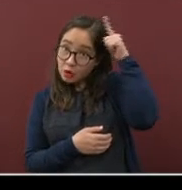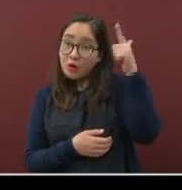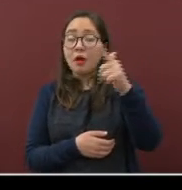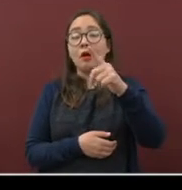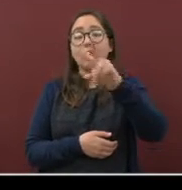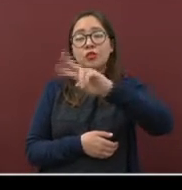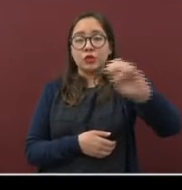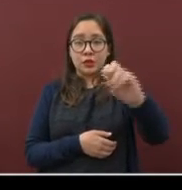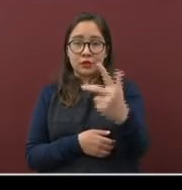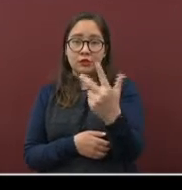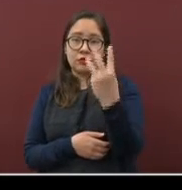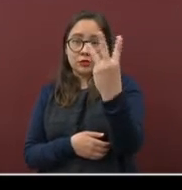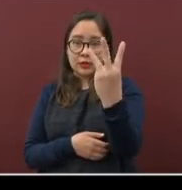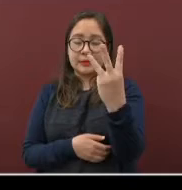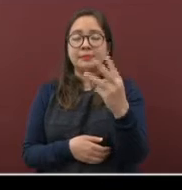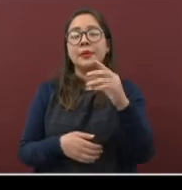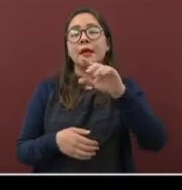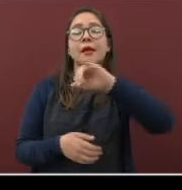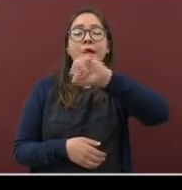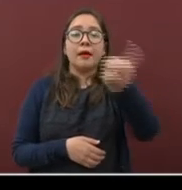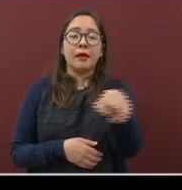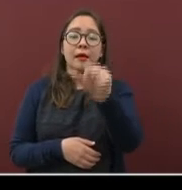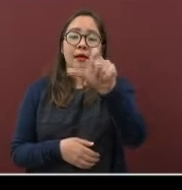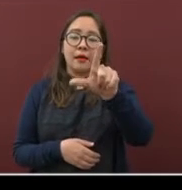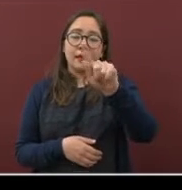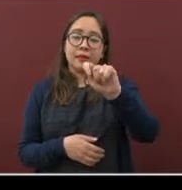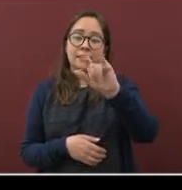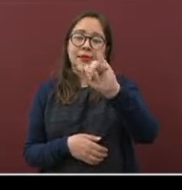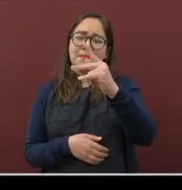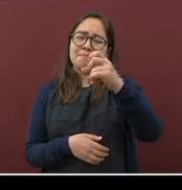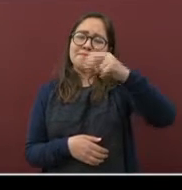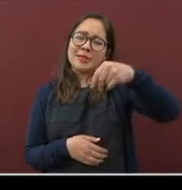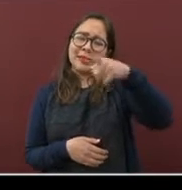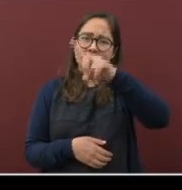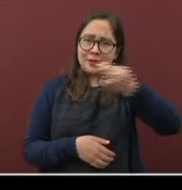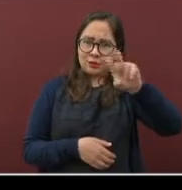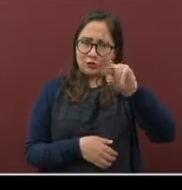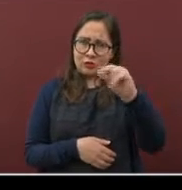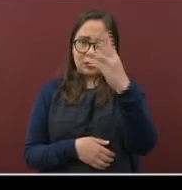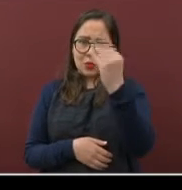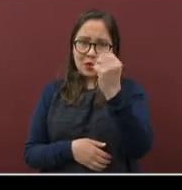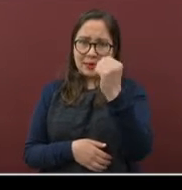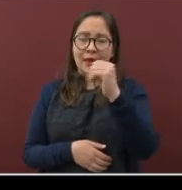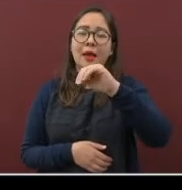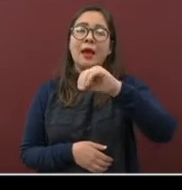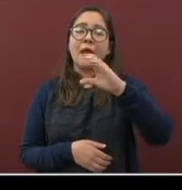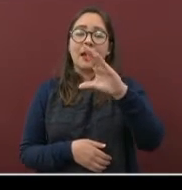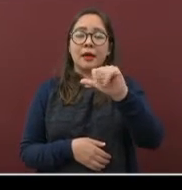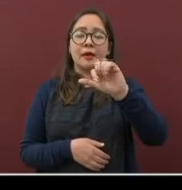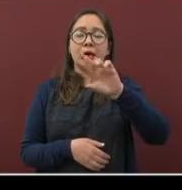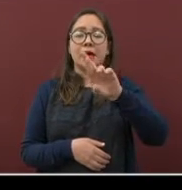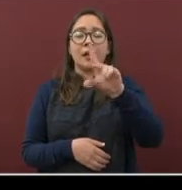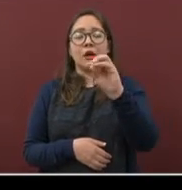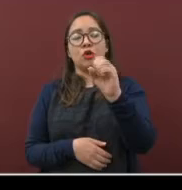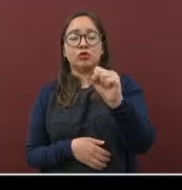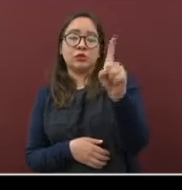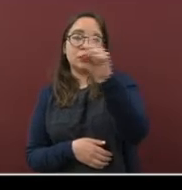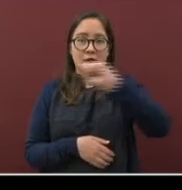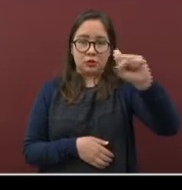203 jáltipan 189 carlos a carrillo 182